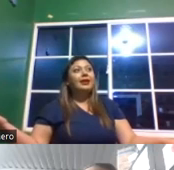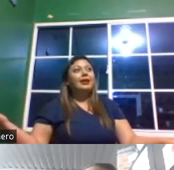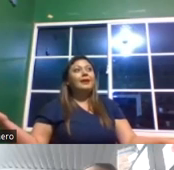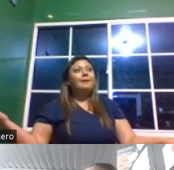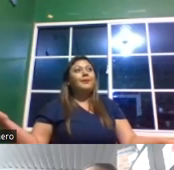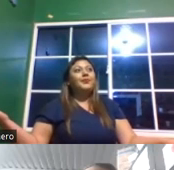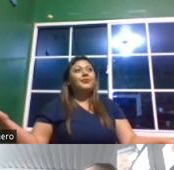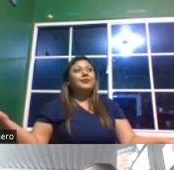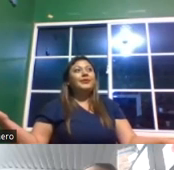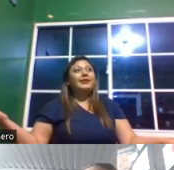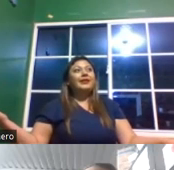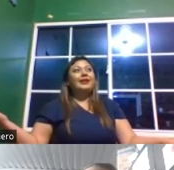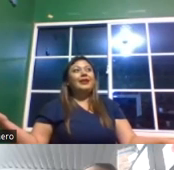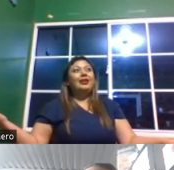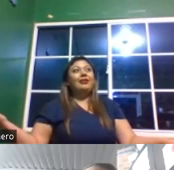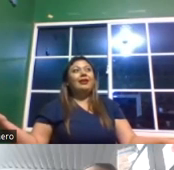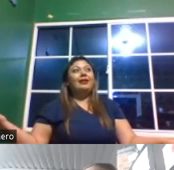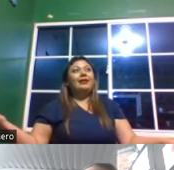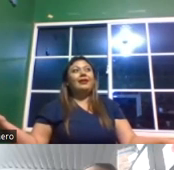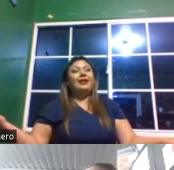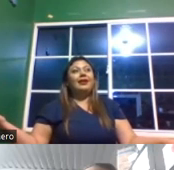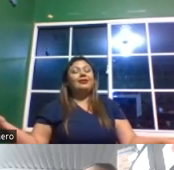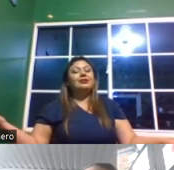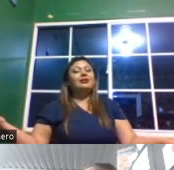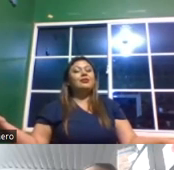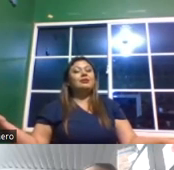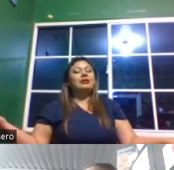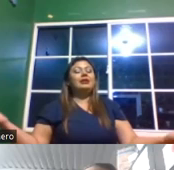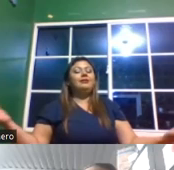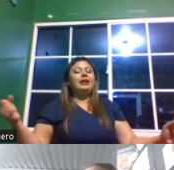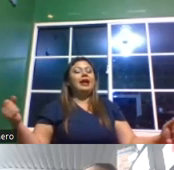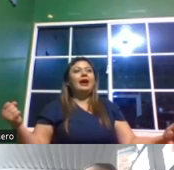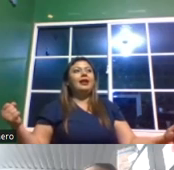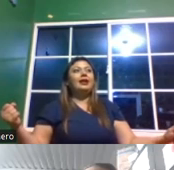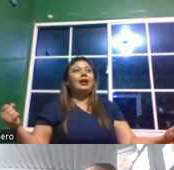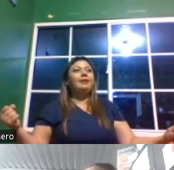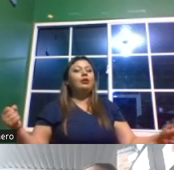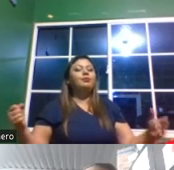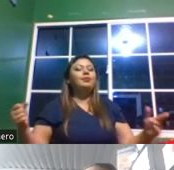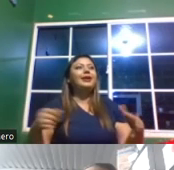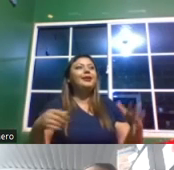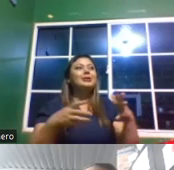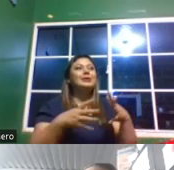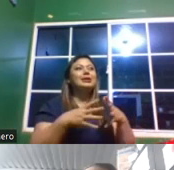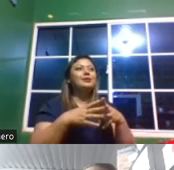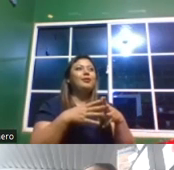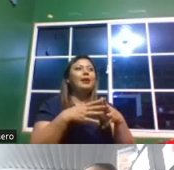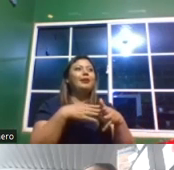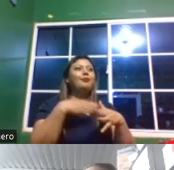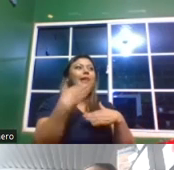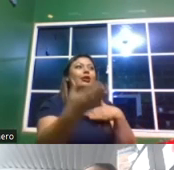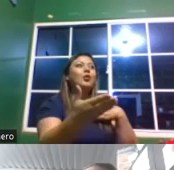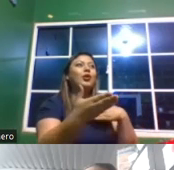Mientras los colegas, yo les pregunto a cada uno de ustedes, ¿qué competencias ustedes poseen que la empresa pueda